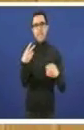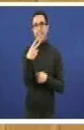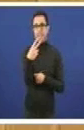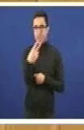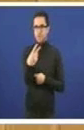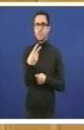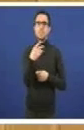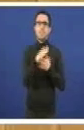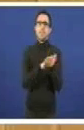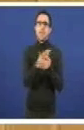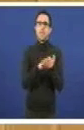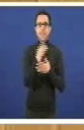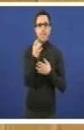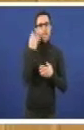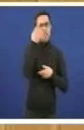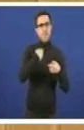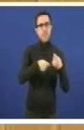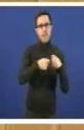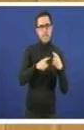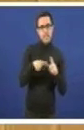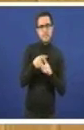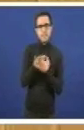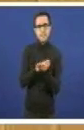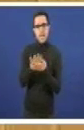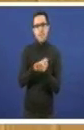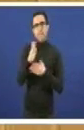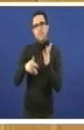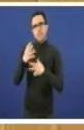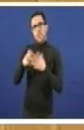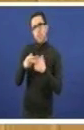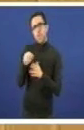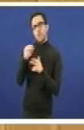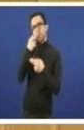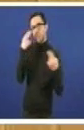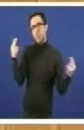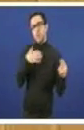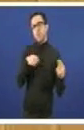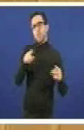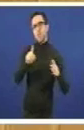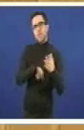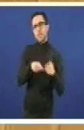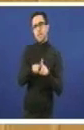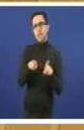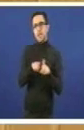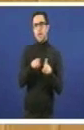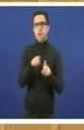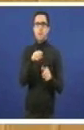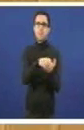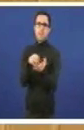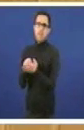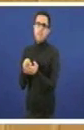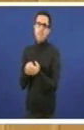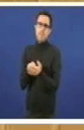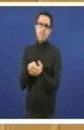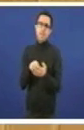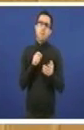mercantil onde se fala de que as administracións públicas poderán contratar con entidades mercantís debidamente autorizadas a prestación de